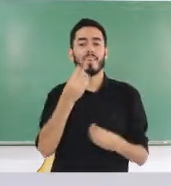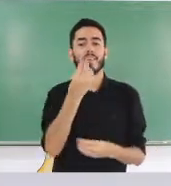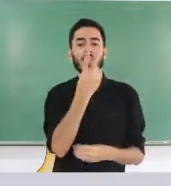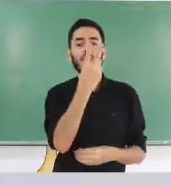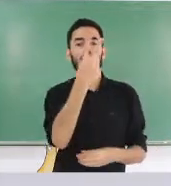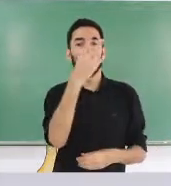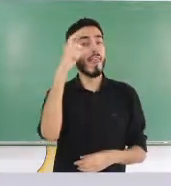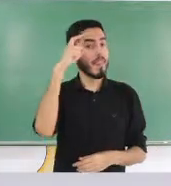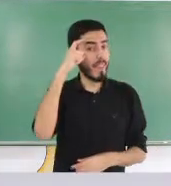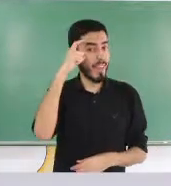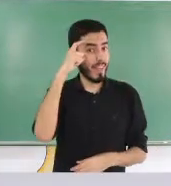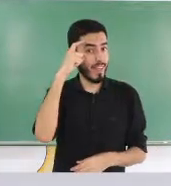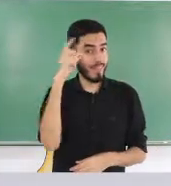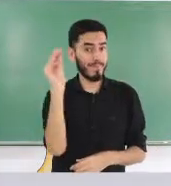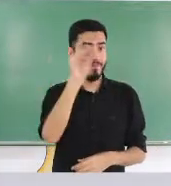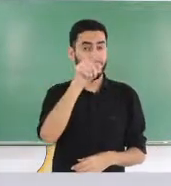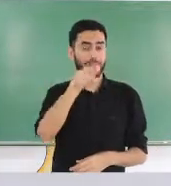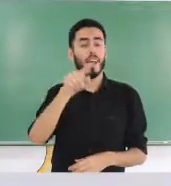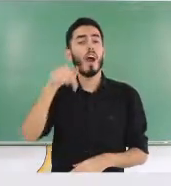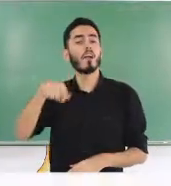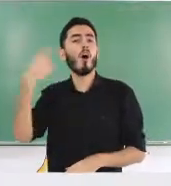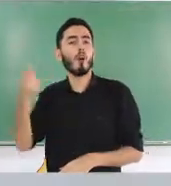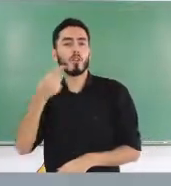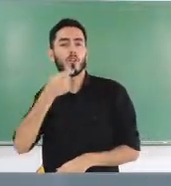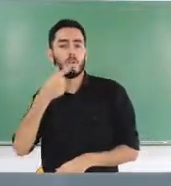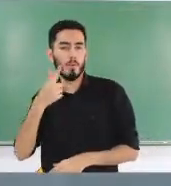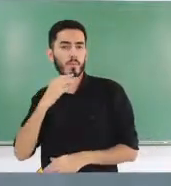vemos un ejemplo. Pasemos ahora a realizar otro.